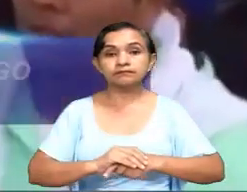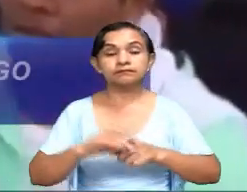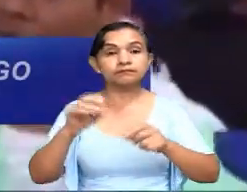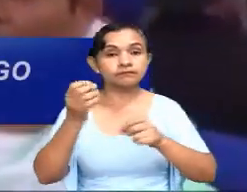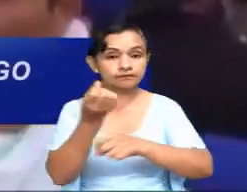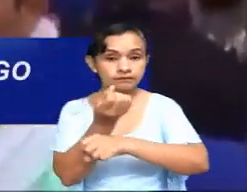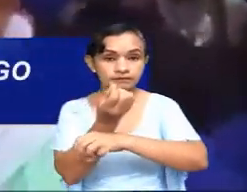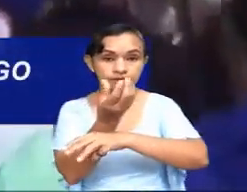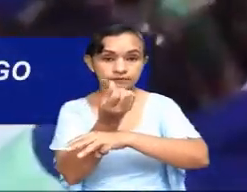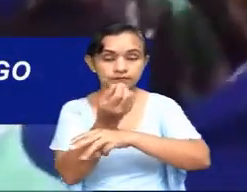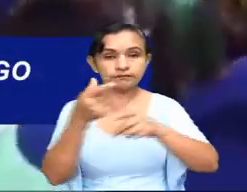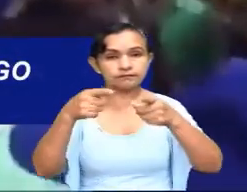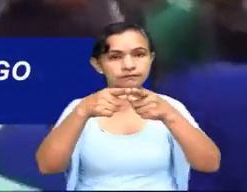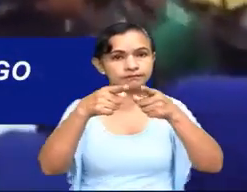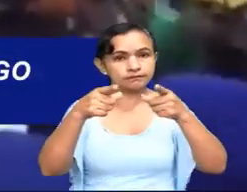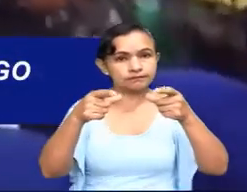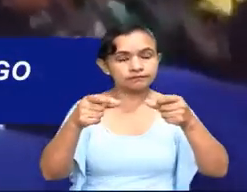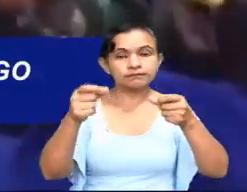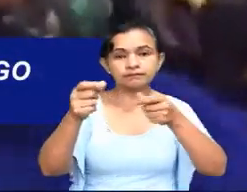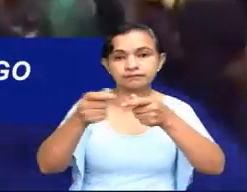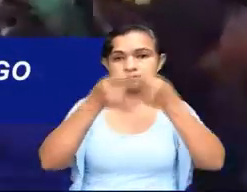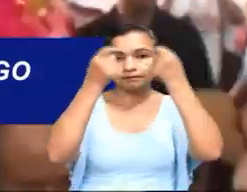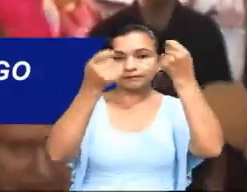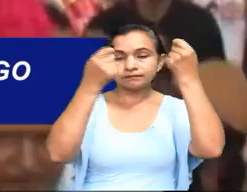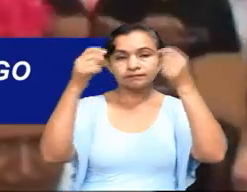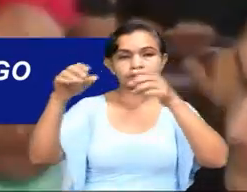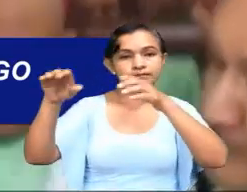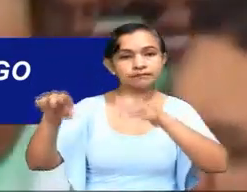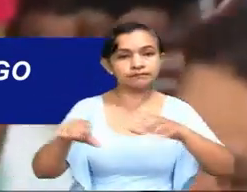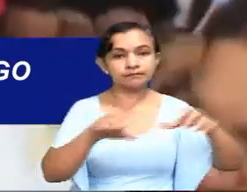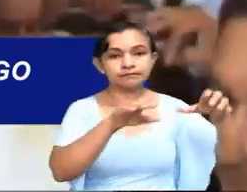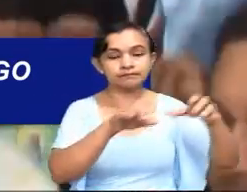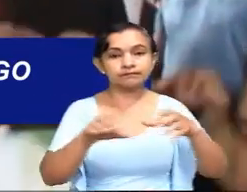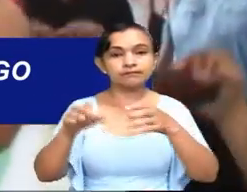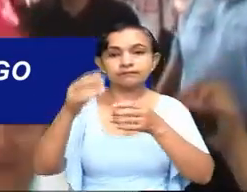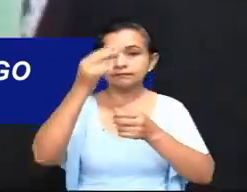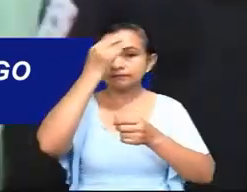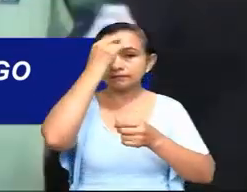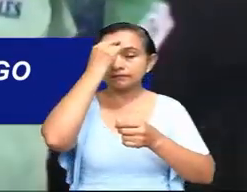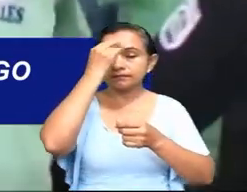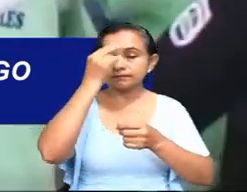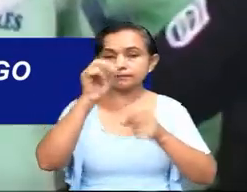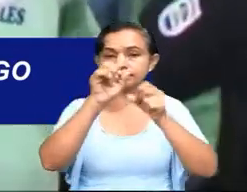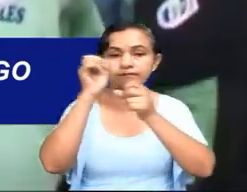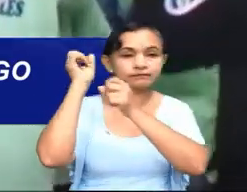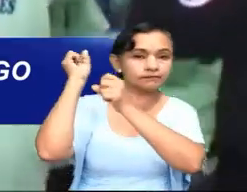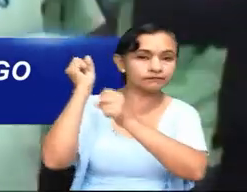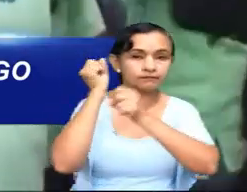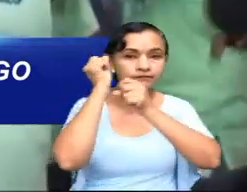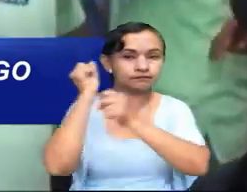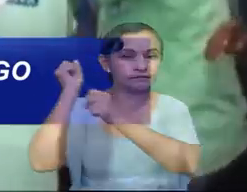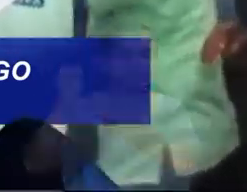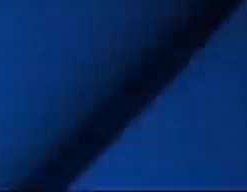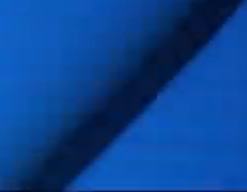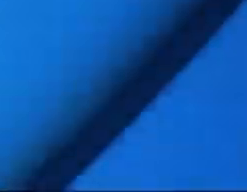Alcaldía de Managua se prepara para celebrar actividades en honor a Santo Domingo de Guzmán.